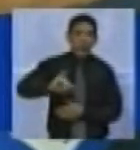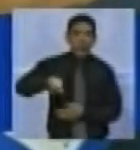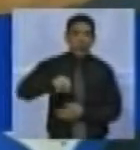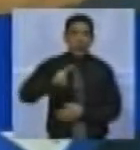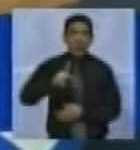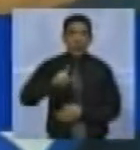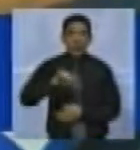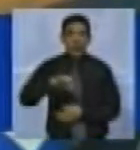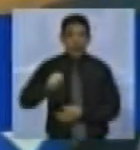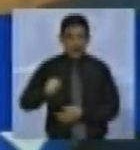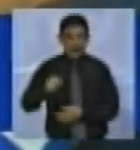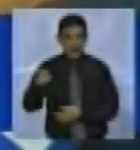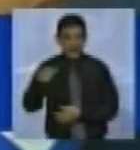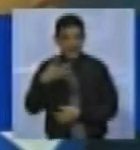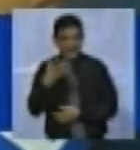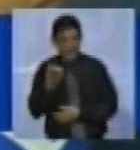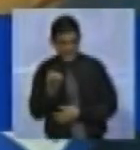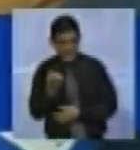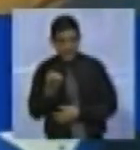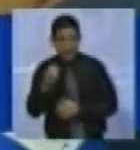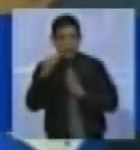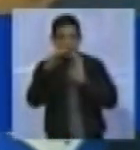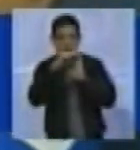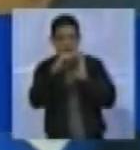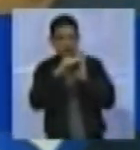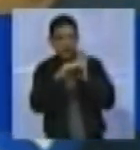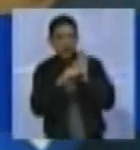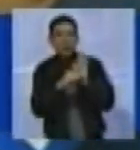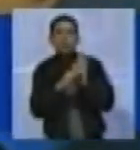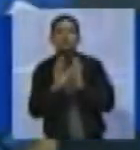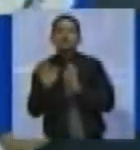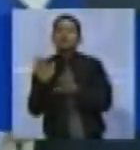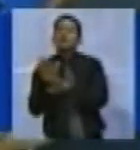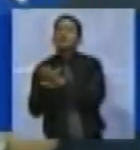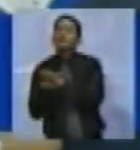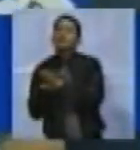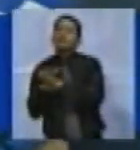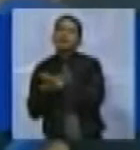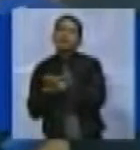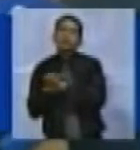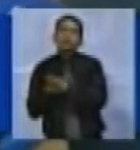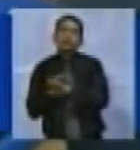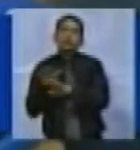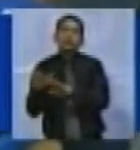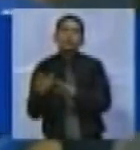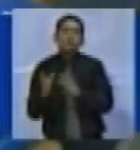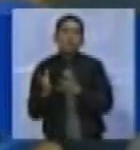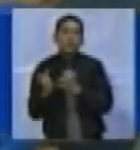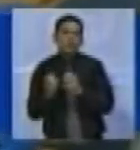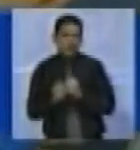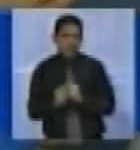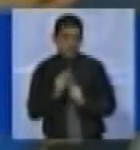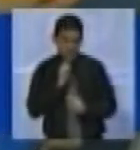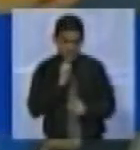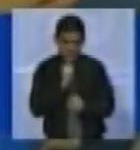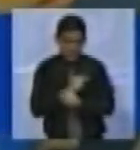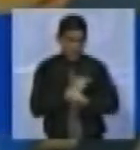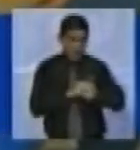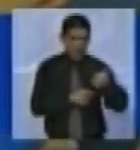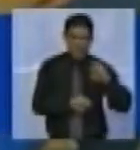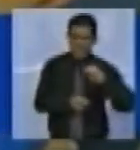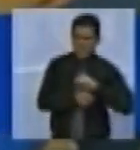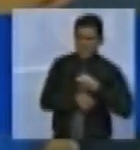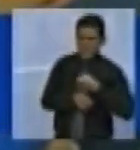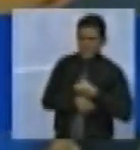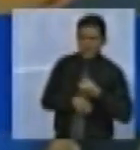que el protocolo responda a unas supuestas influencias de potencias